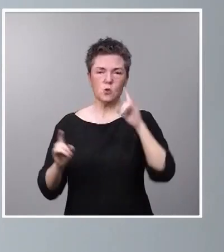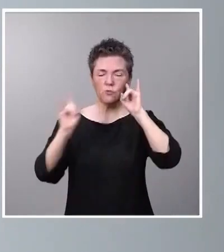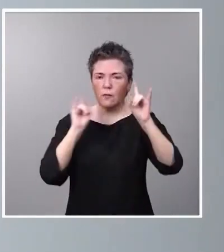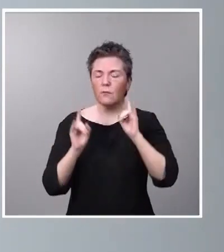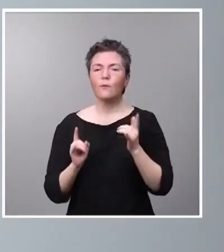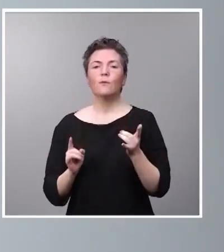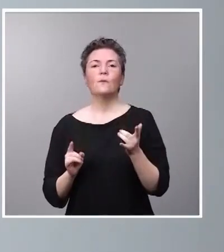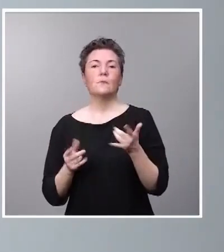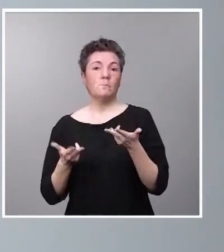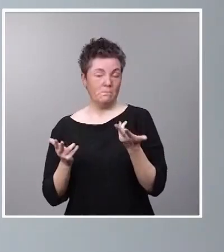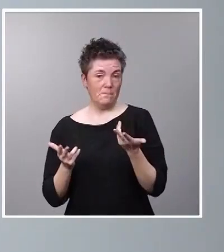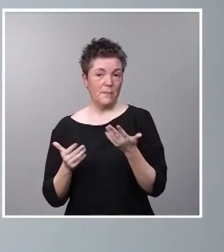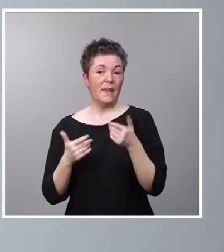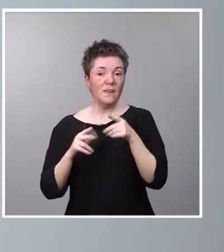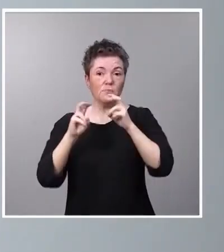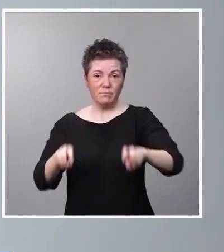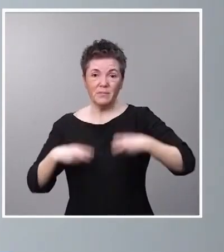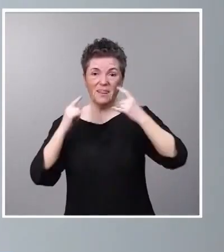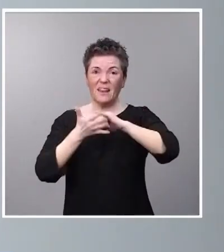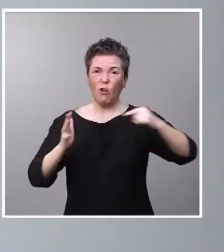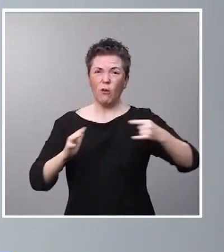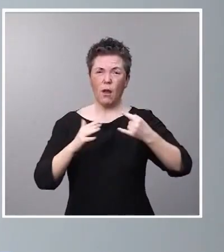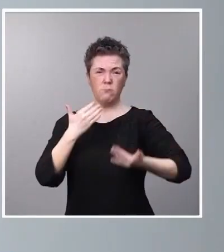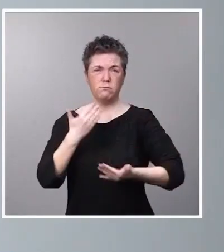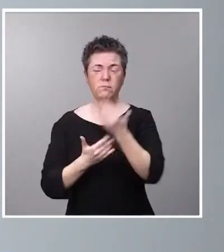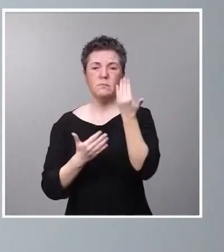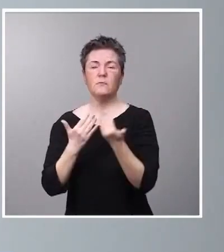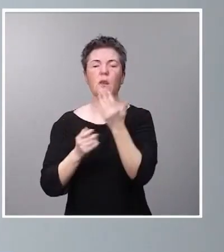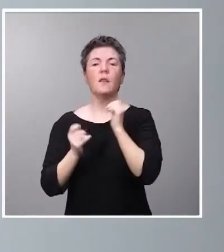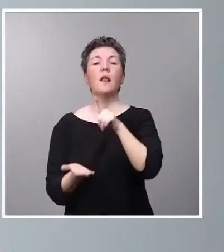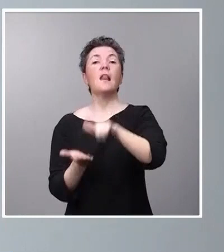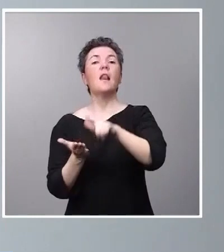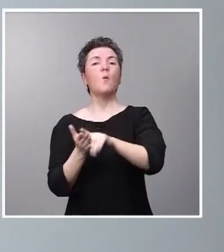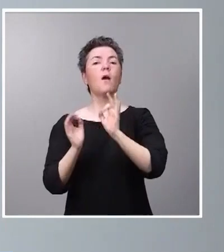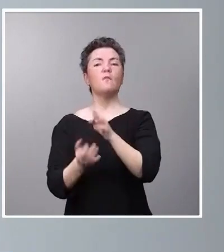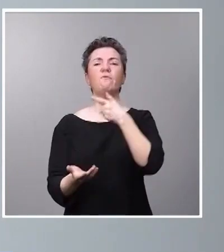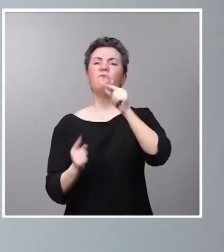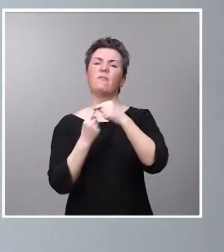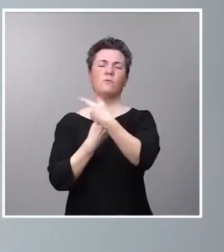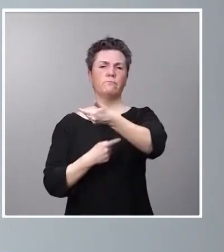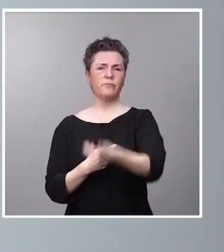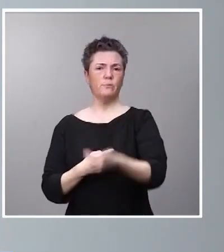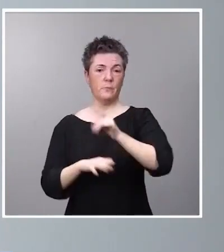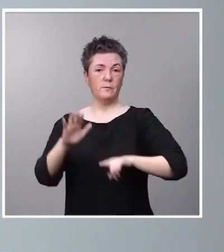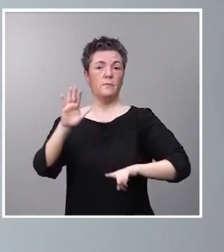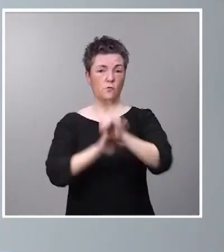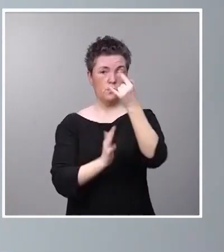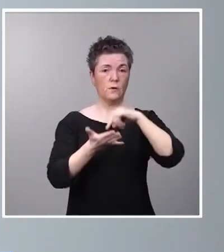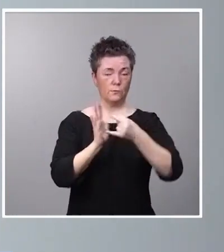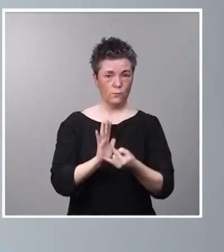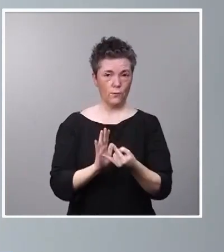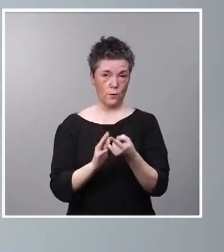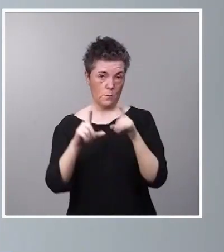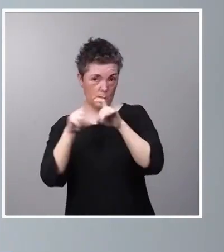Y esta revolución tecnológica sitúa la lengua como uno de los factores fundamentales para el desarrollo tecnológico y empresarial,